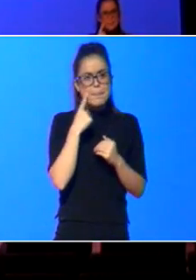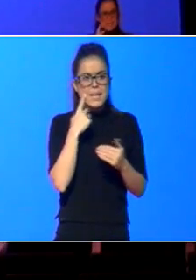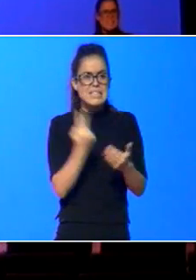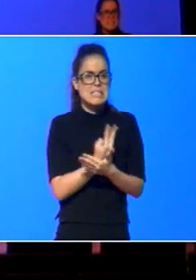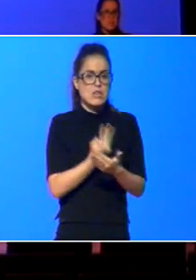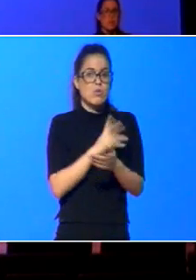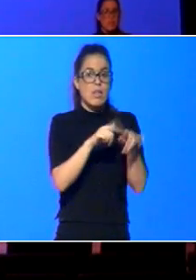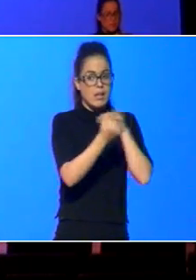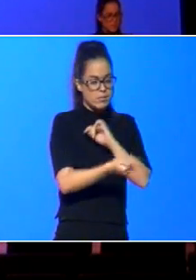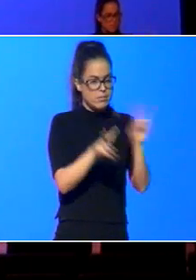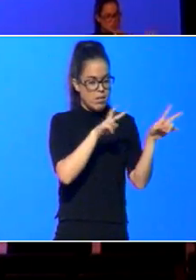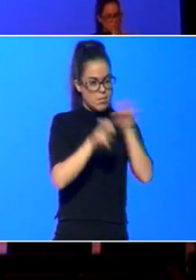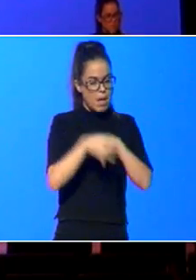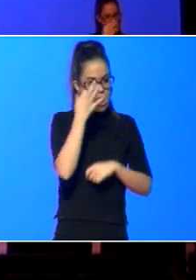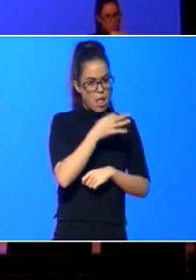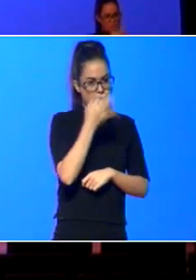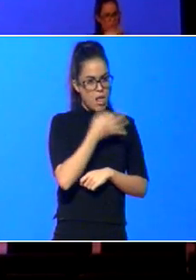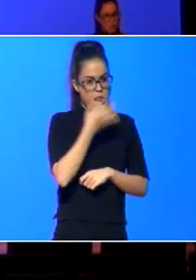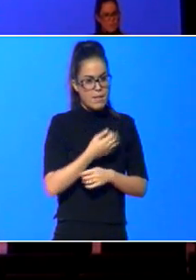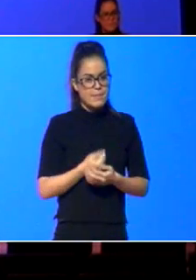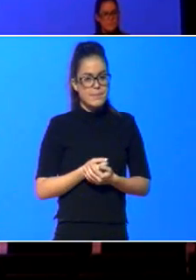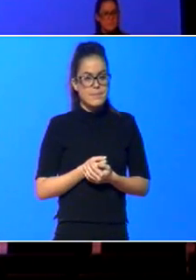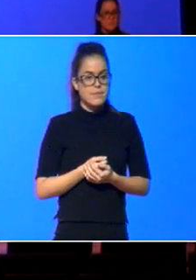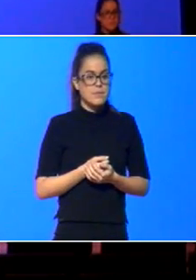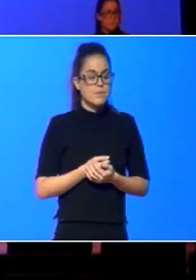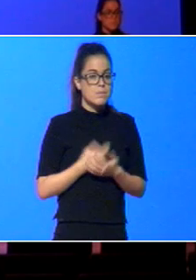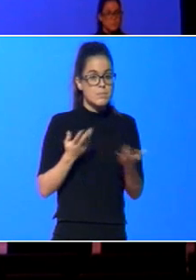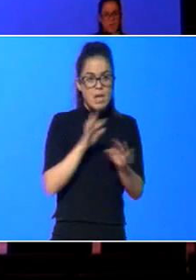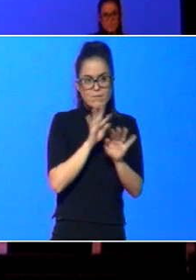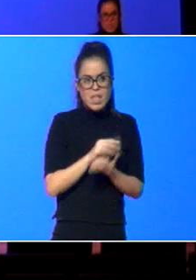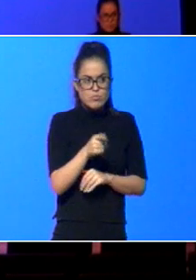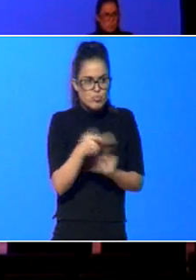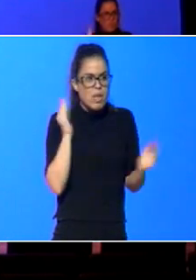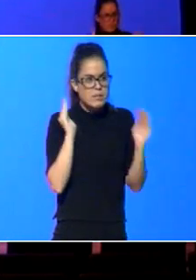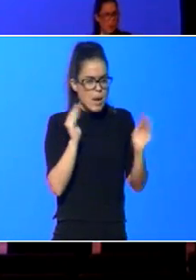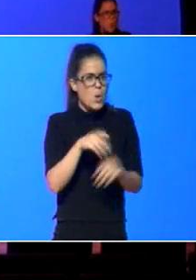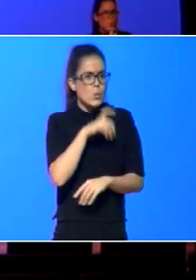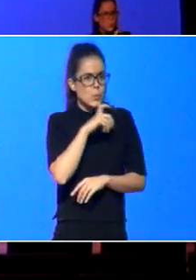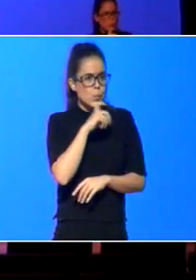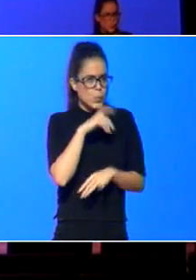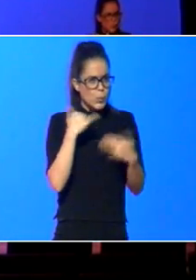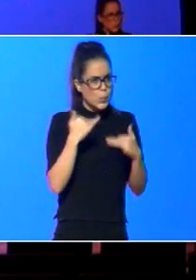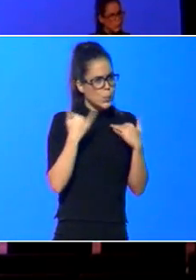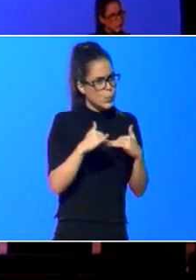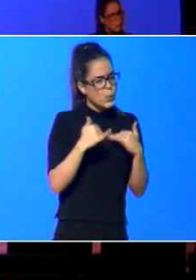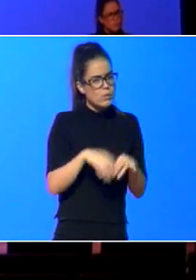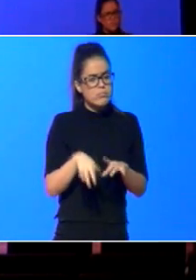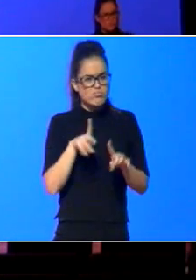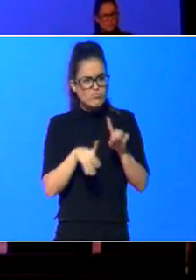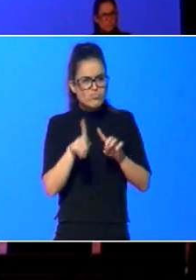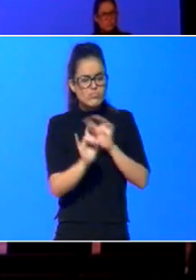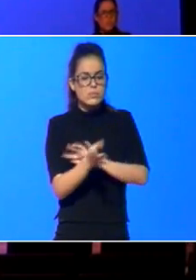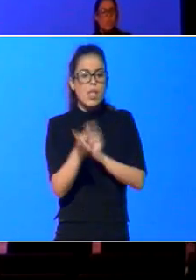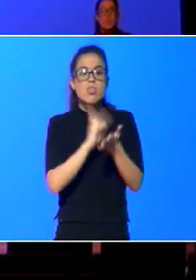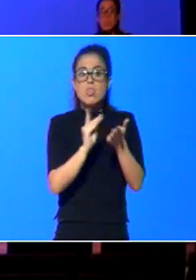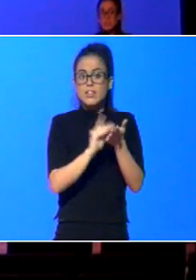luego volveremos seguramente y hablaremos mucho de ella, porque realmente es una etapa muy compleja y muy, muy complicada, donde hay que mirar los datos de